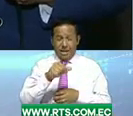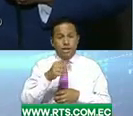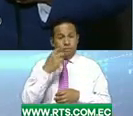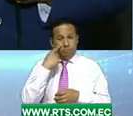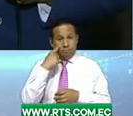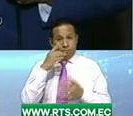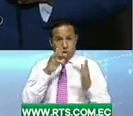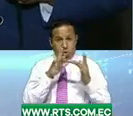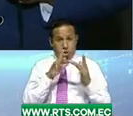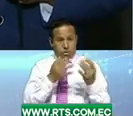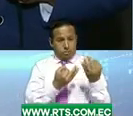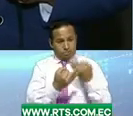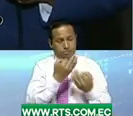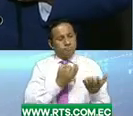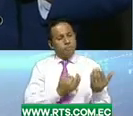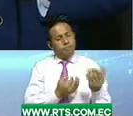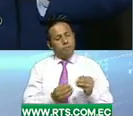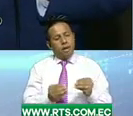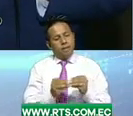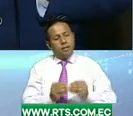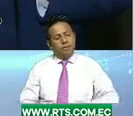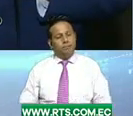Charlie.